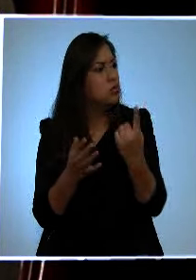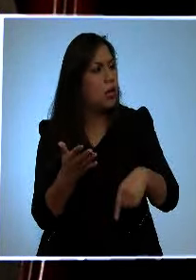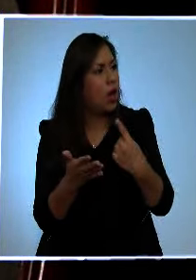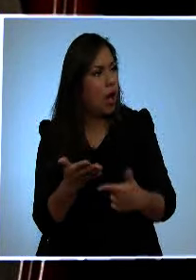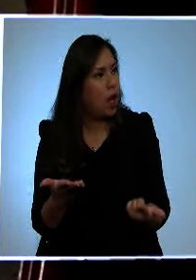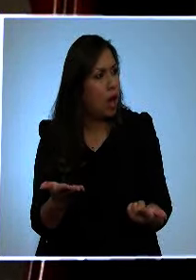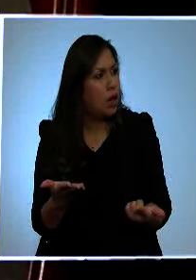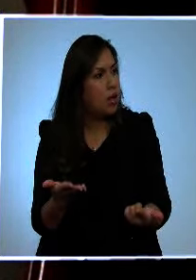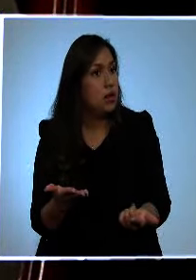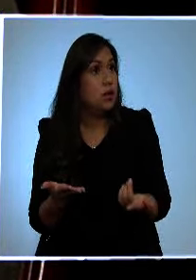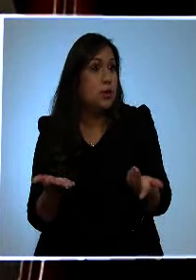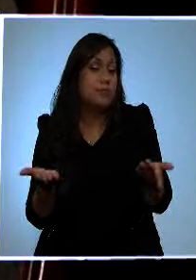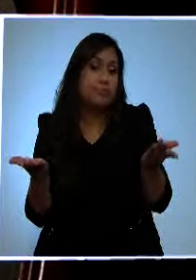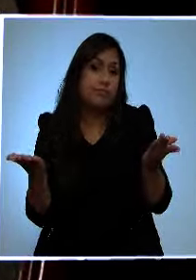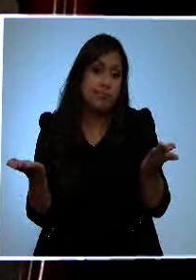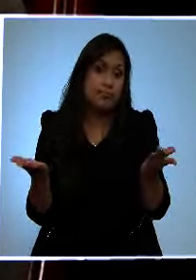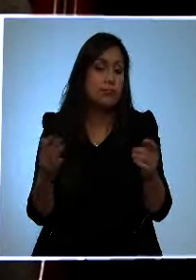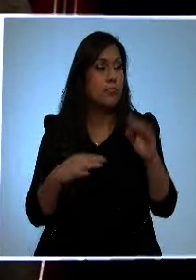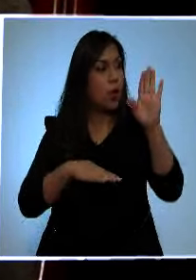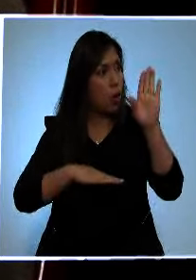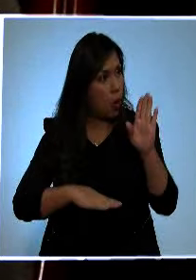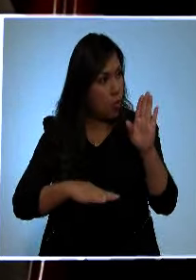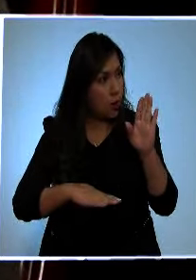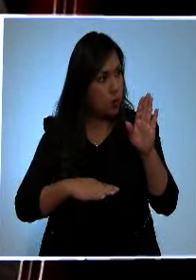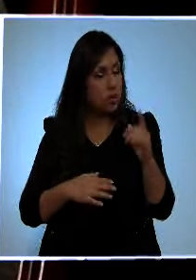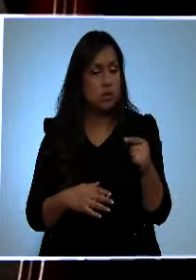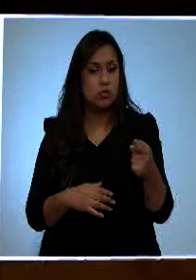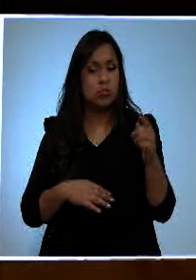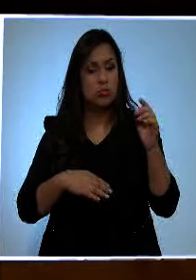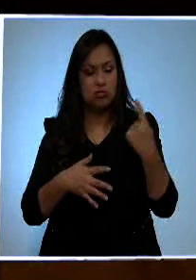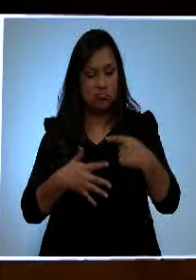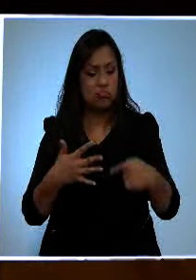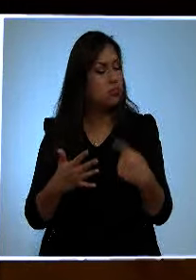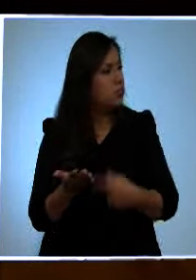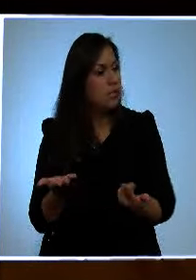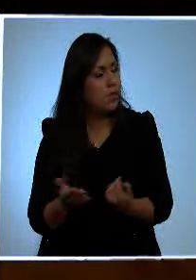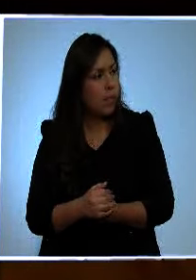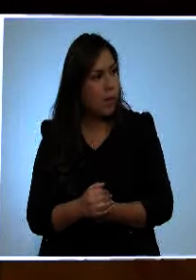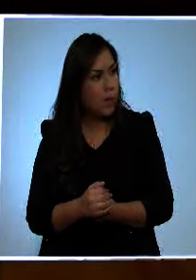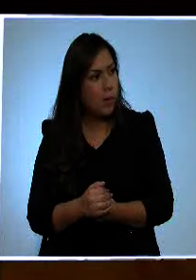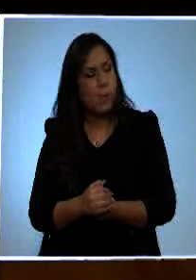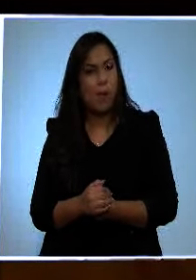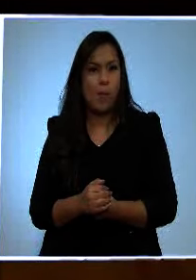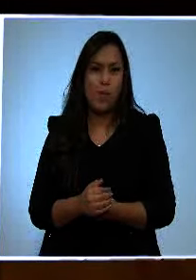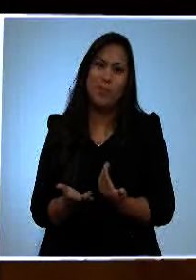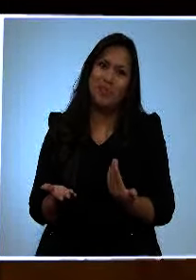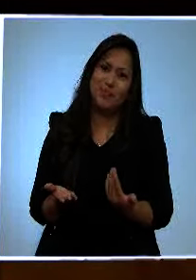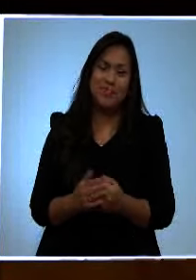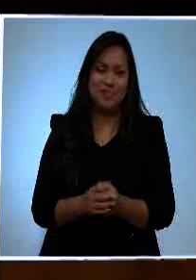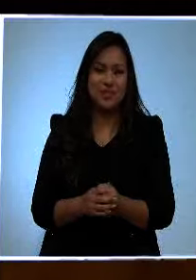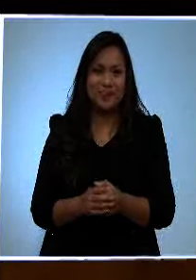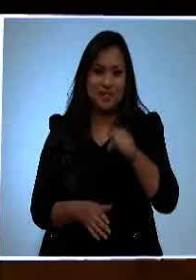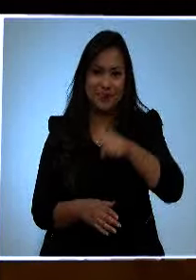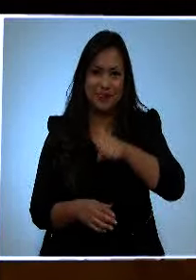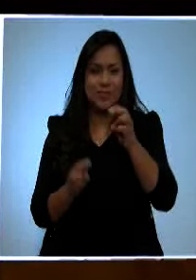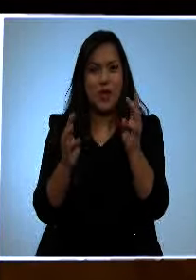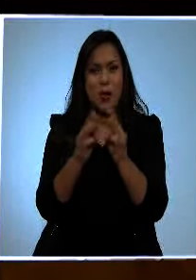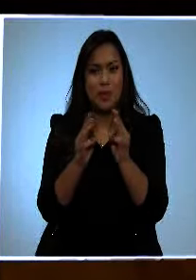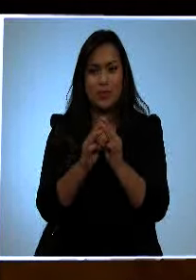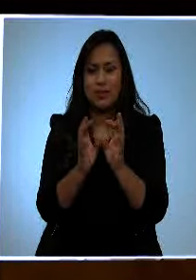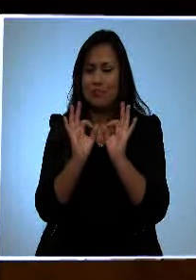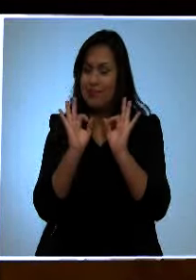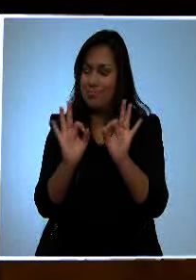intervenciones quizás los compromisos a los que se acordaron Bueno la verdad es que ha sido humildemente Me atrevo a decir un éxito la gente